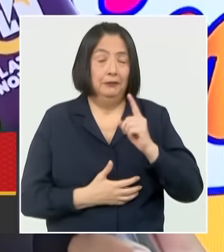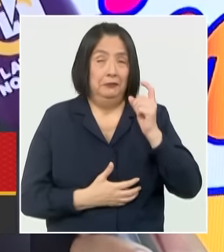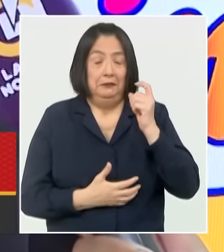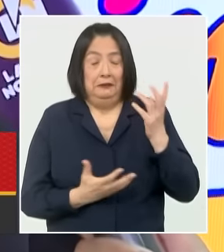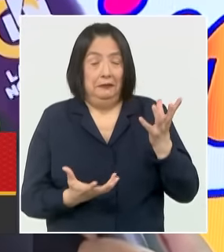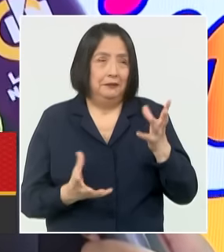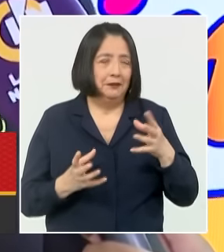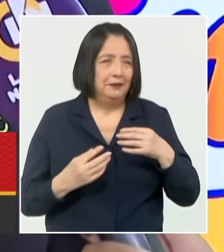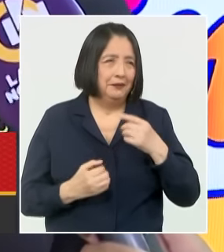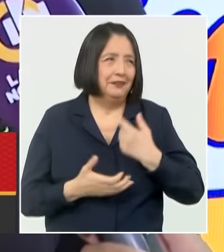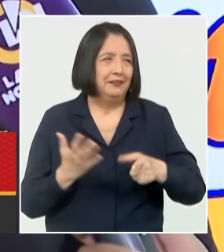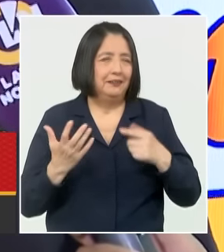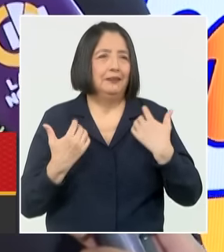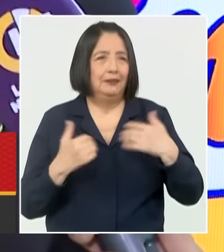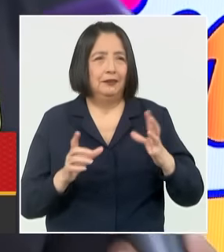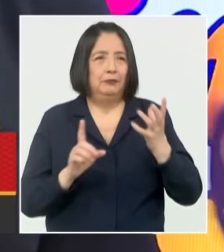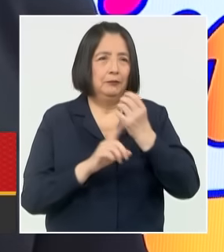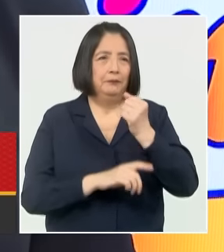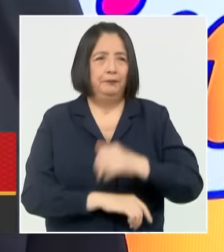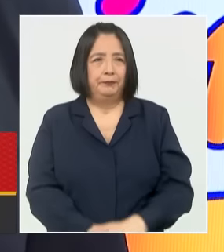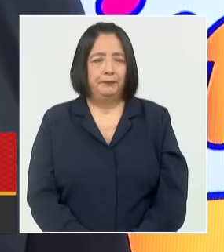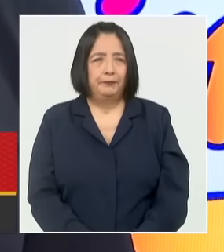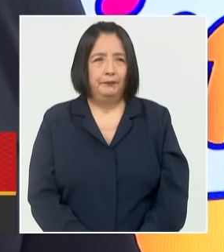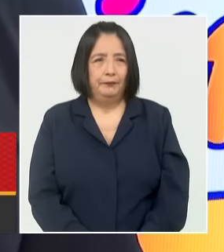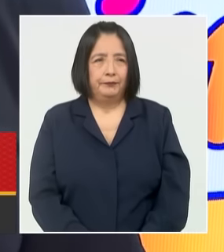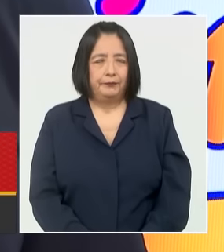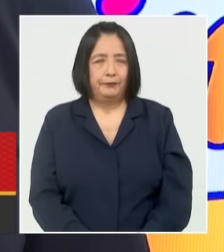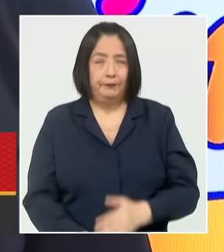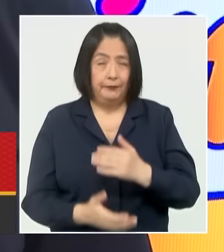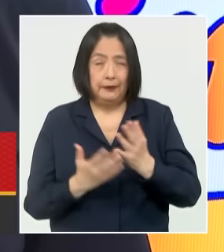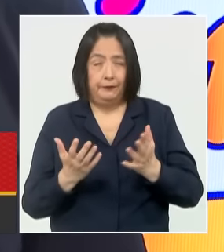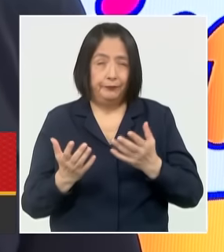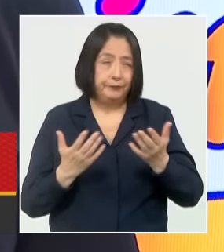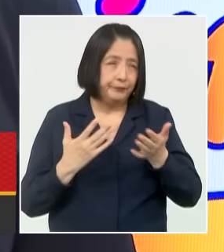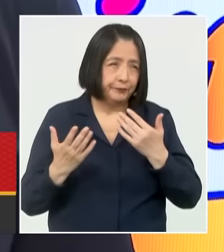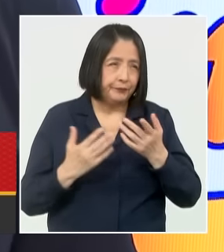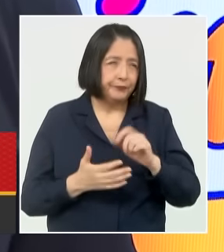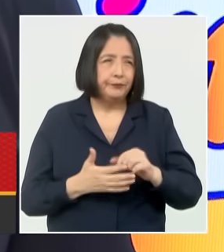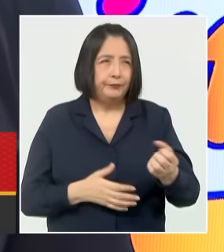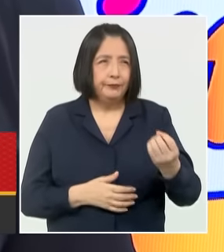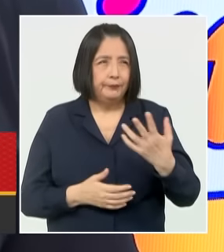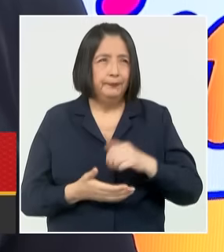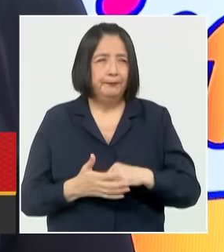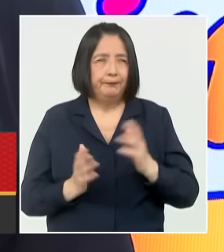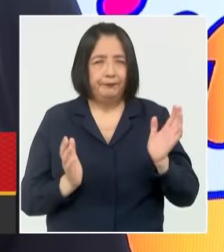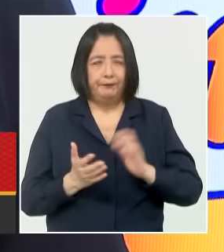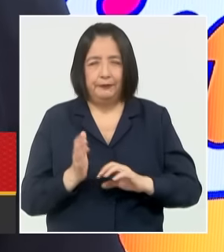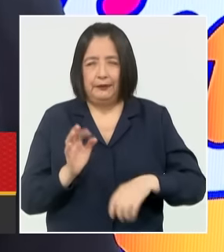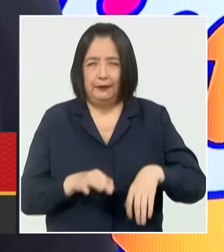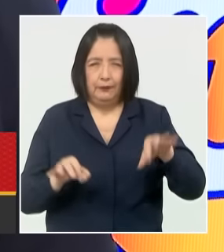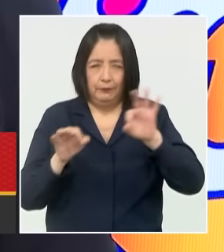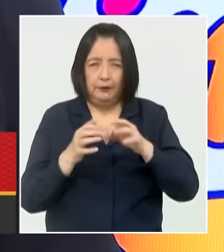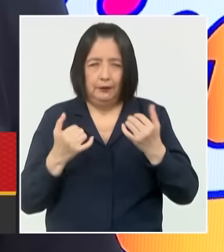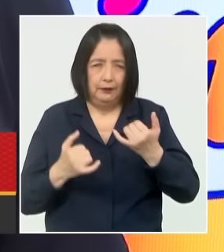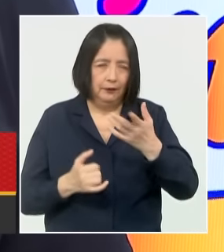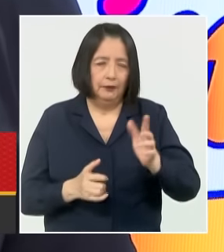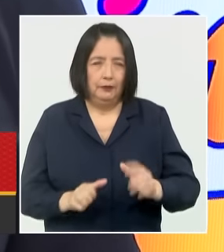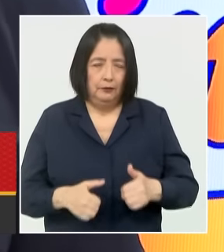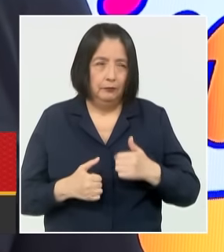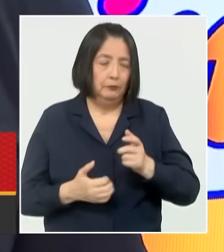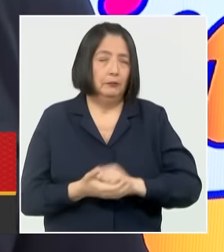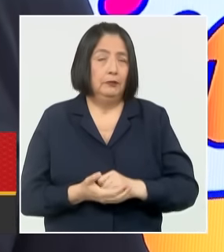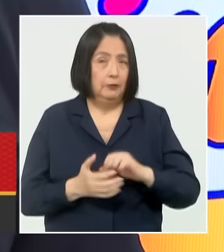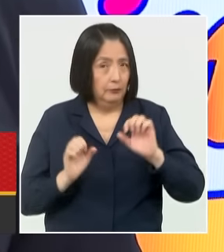asimilamos lo que hemos logrado, ¿no? En parte de la conferencia mencionabas que debe ser lo más importante que has hecho hasta el momento en tu vida, que